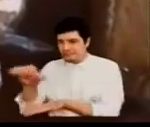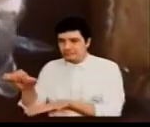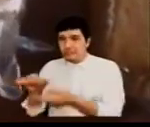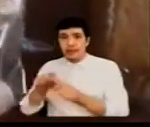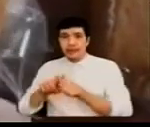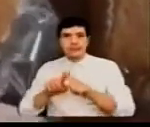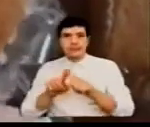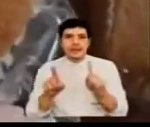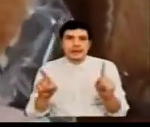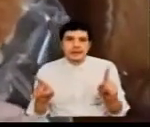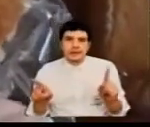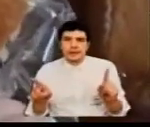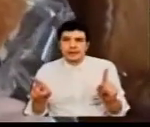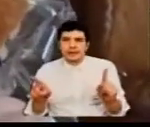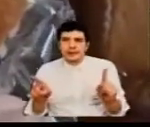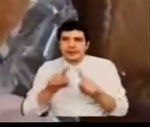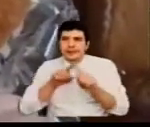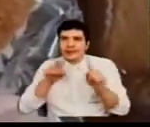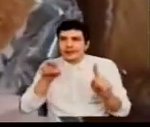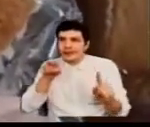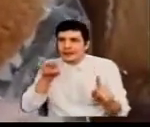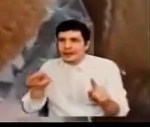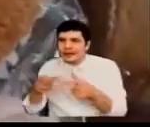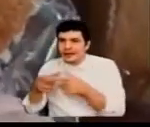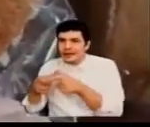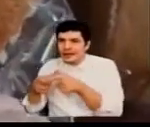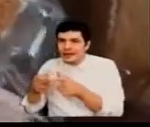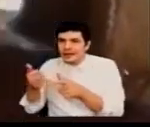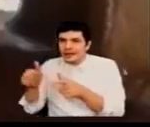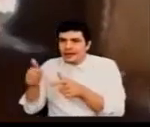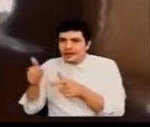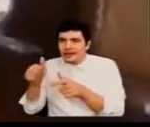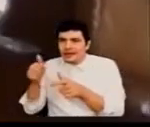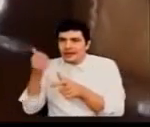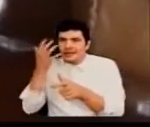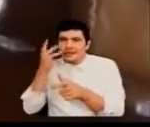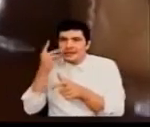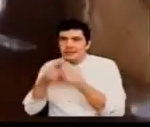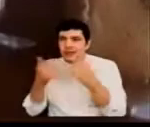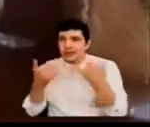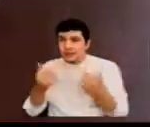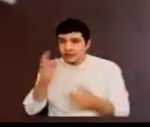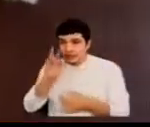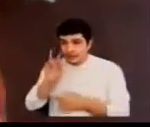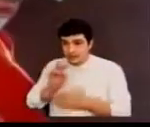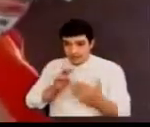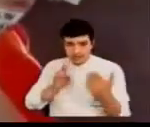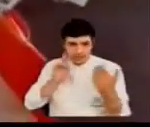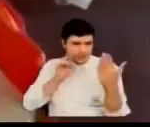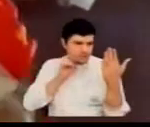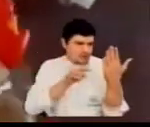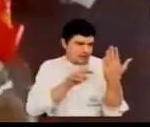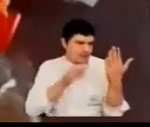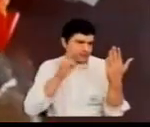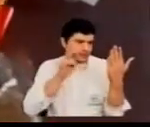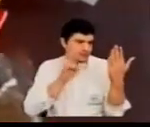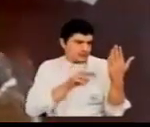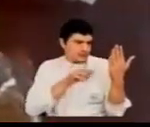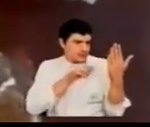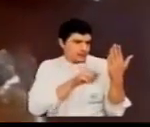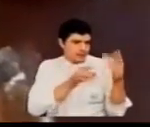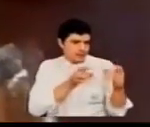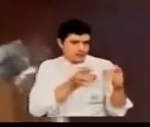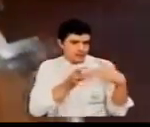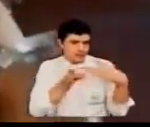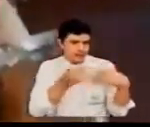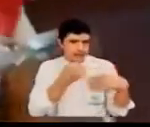las fechas, vienen por ejemplo, mira, 21/04/2020, viene para consumir mañana. Hay un inconveniente con este pan, ya le